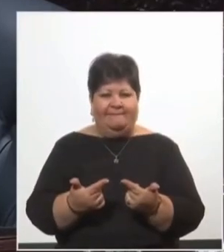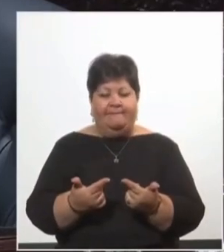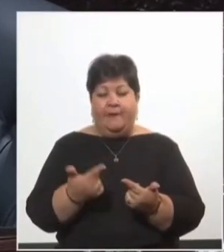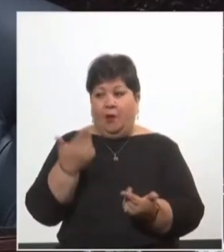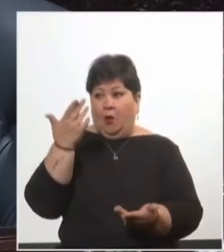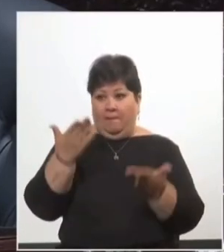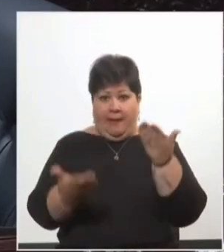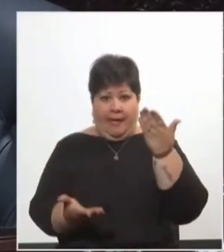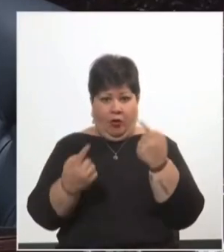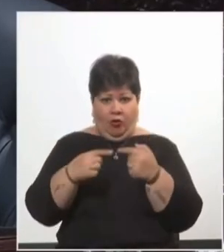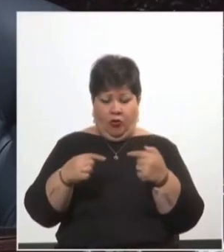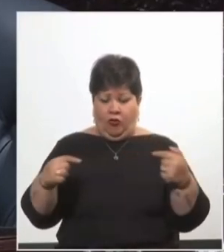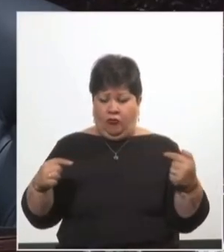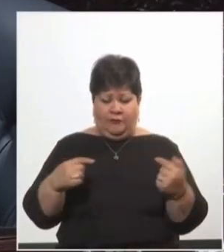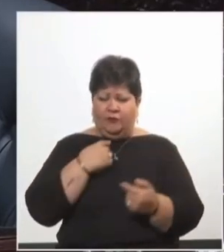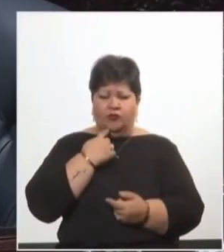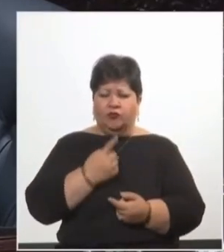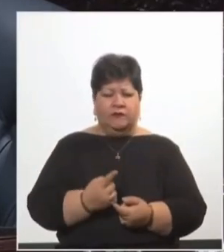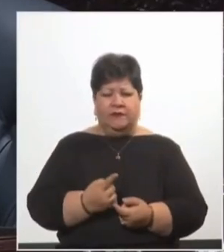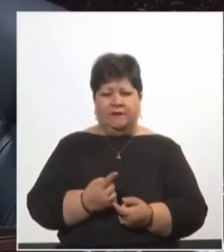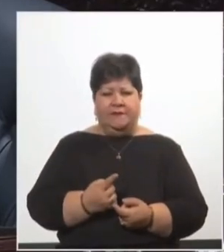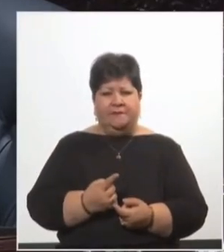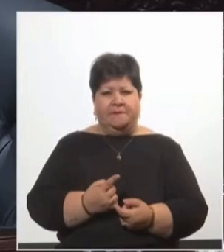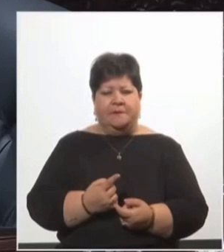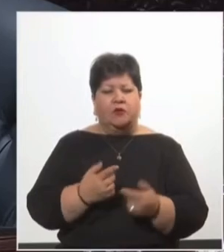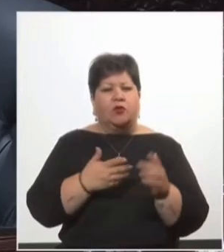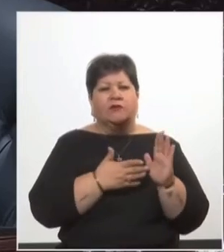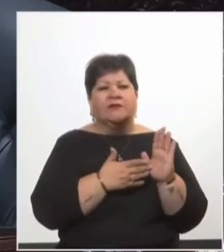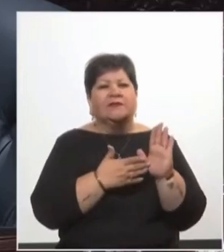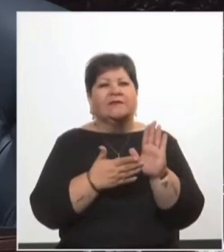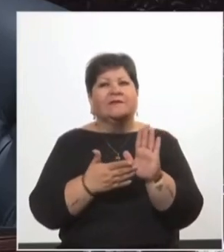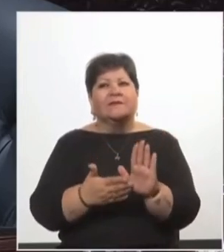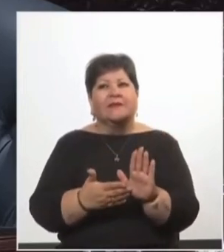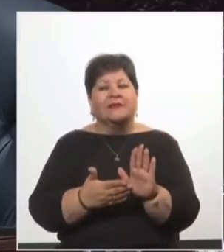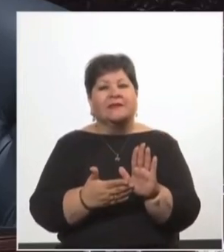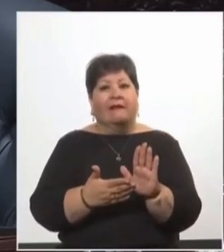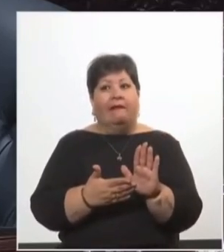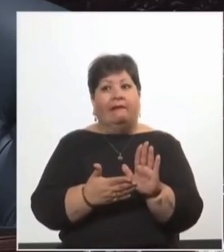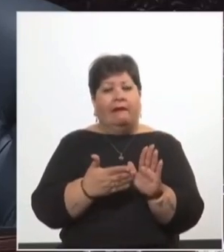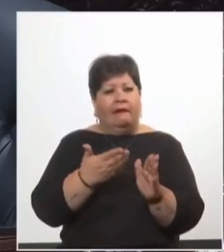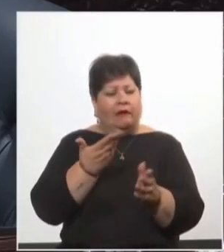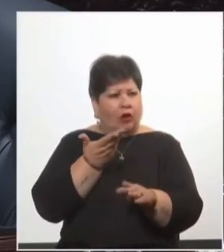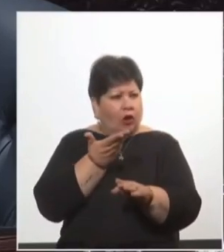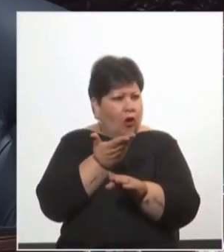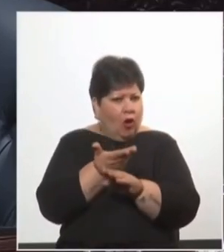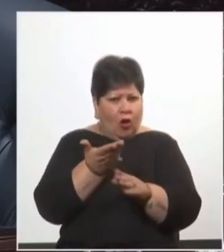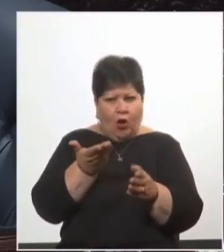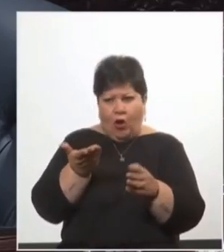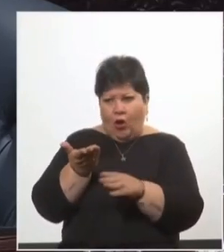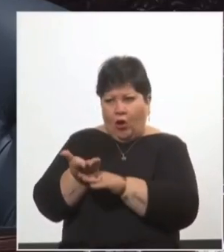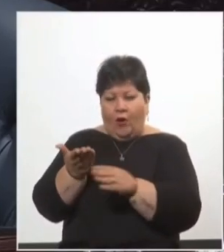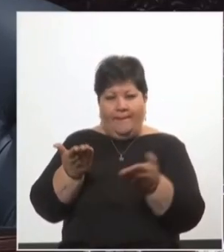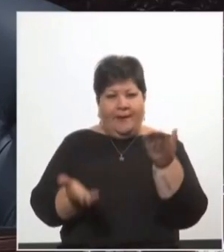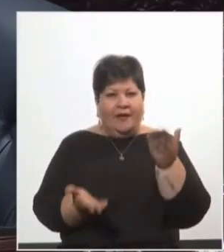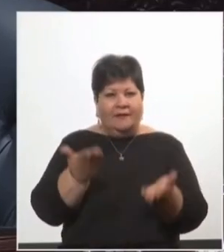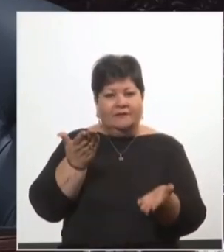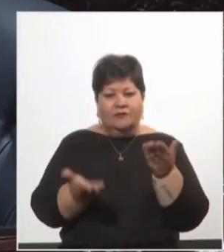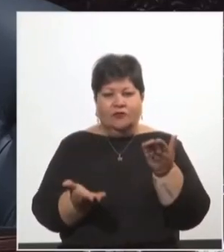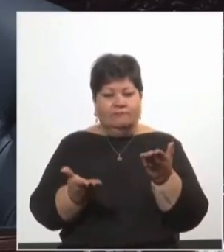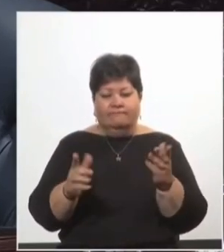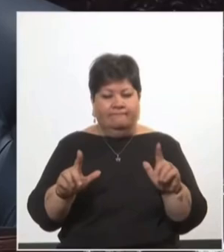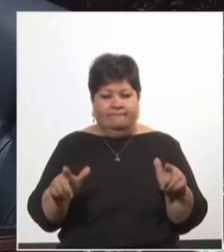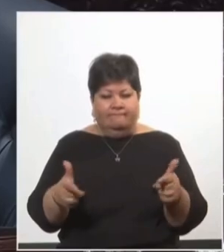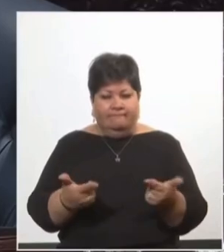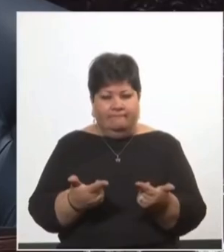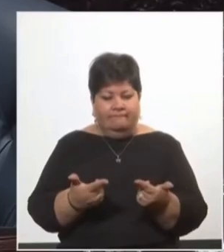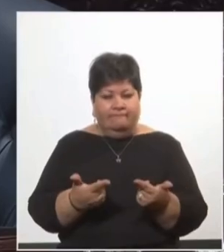comparables. No se presentaron las comparaciones solicitadas. Y todo eso para